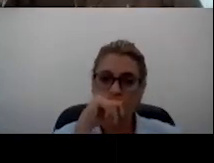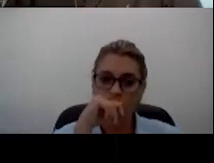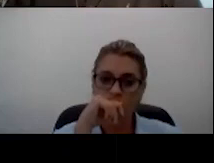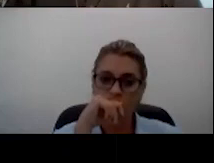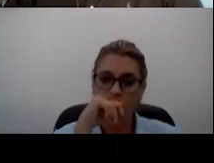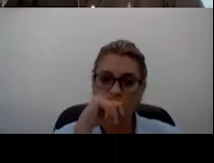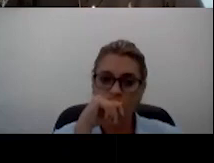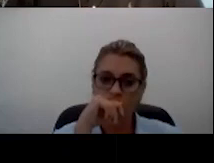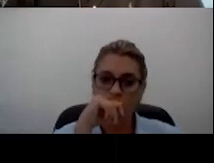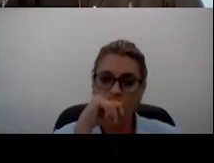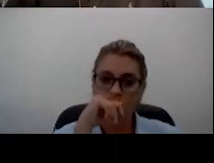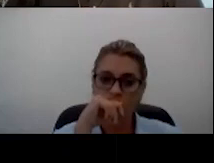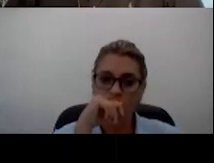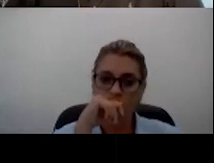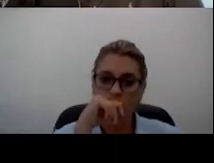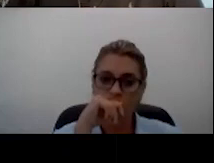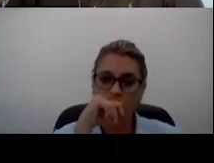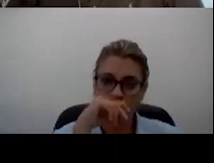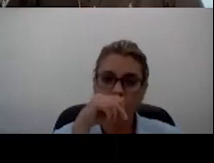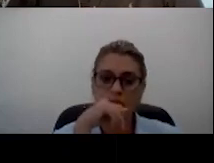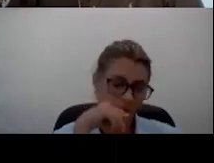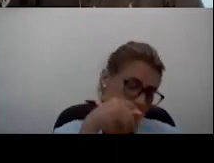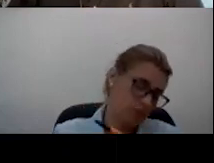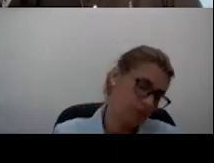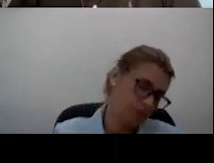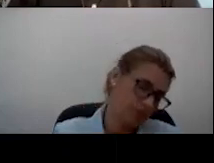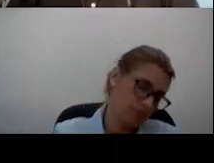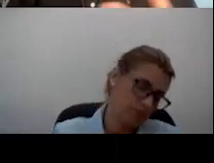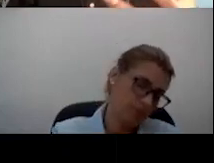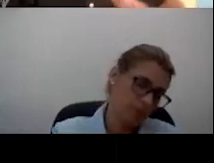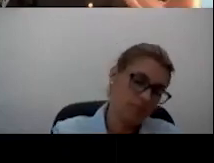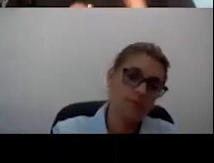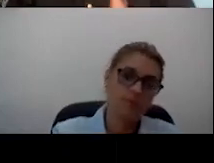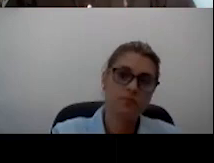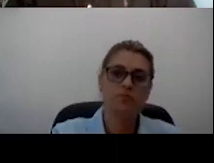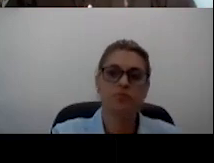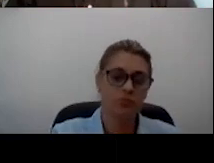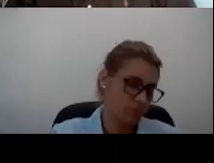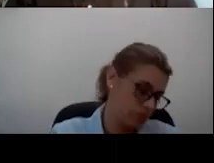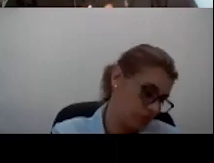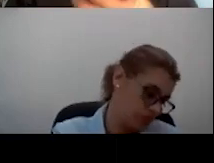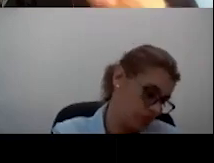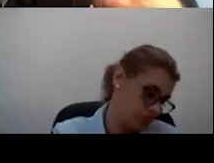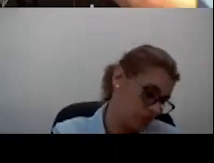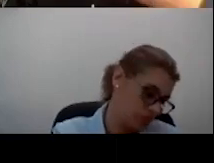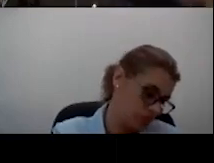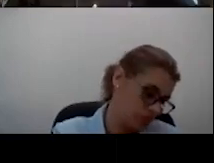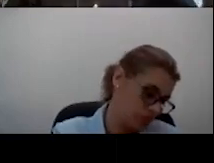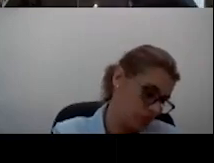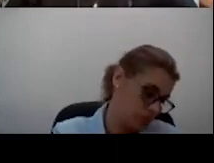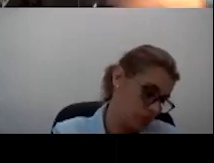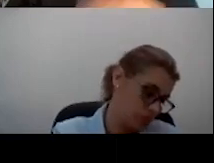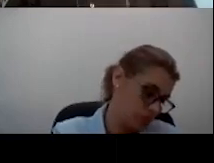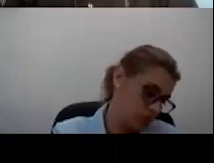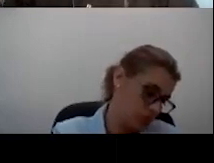hacer, ¿no? México ha mejorado mucho en su calificación crediticia. Lo quise poner porque también se